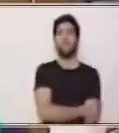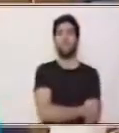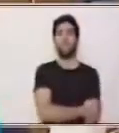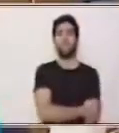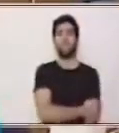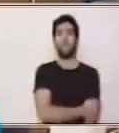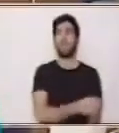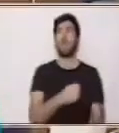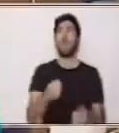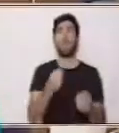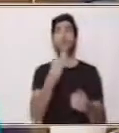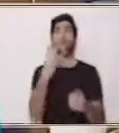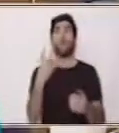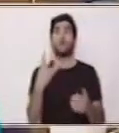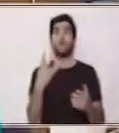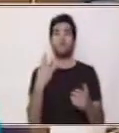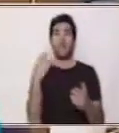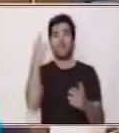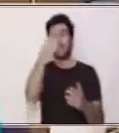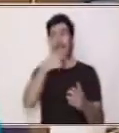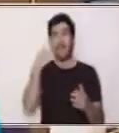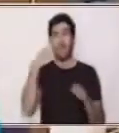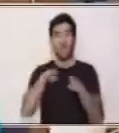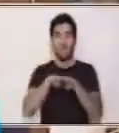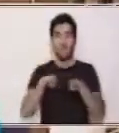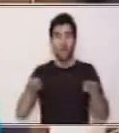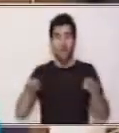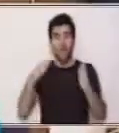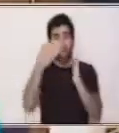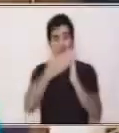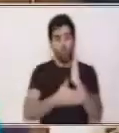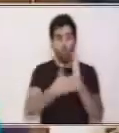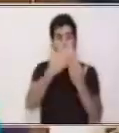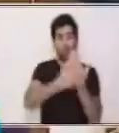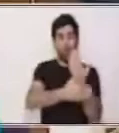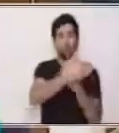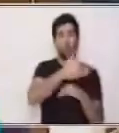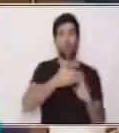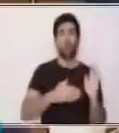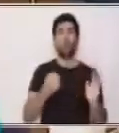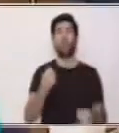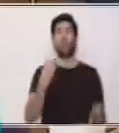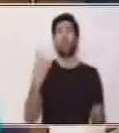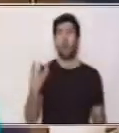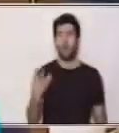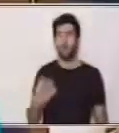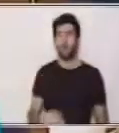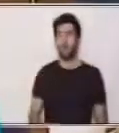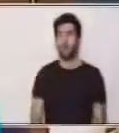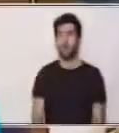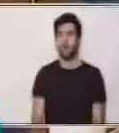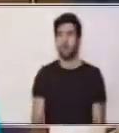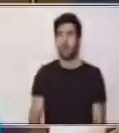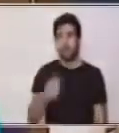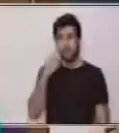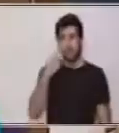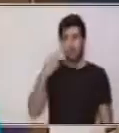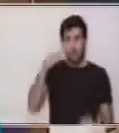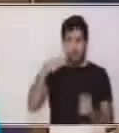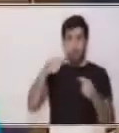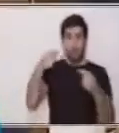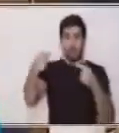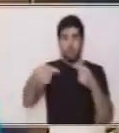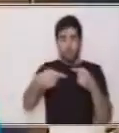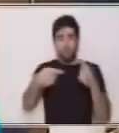de caras planas? ¿Qué te parece si las contamos? Bueno, dejemos las bases para de último. Contemos. La primera